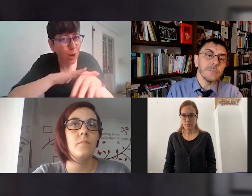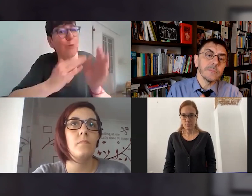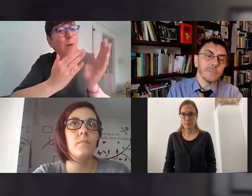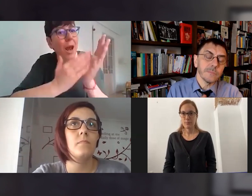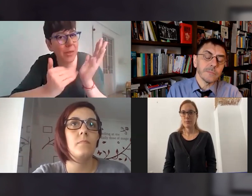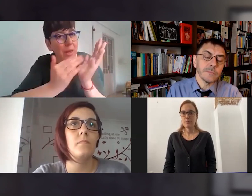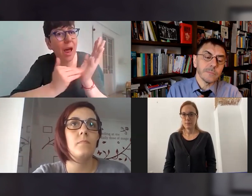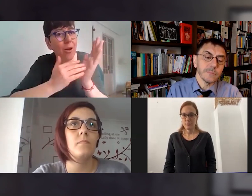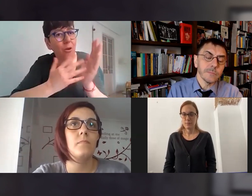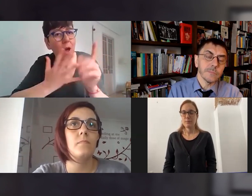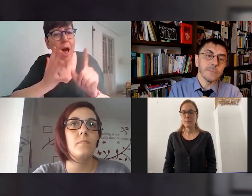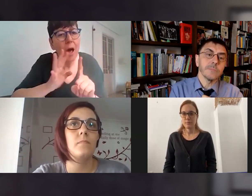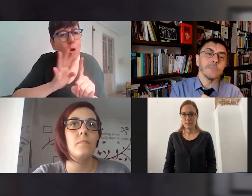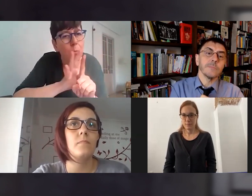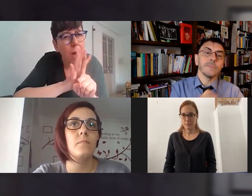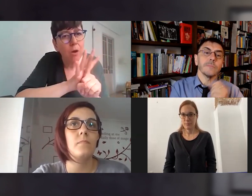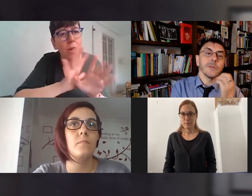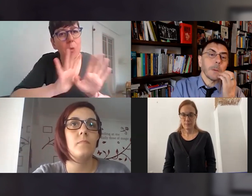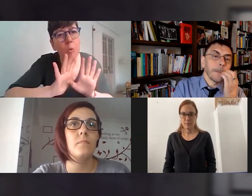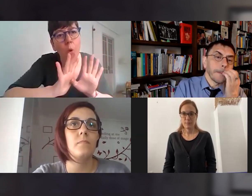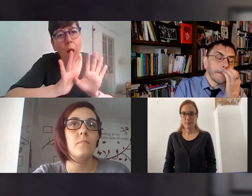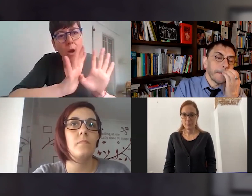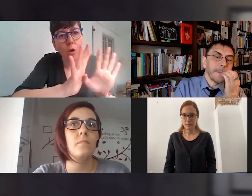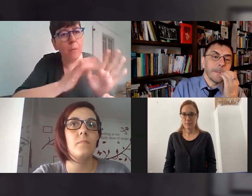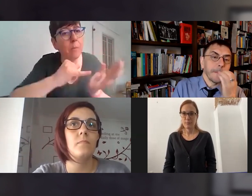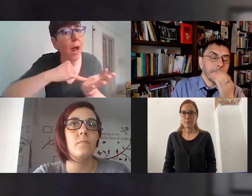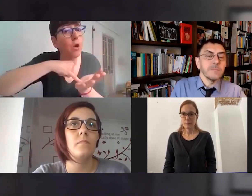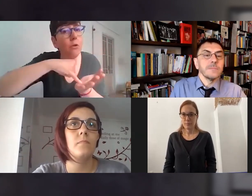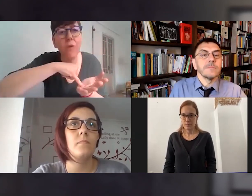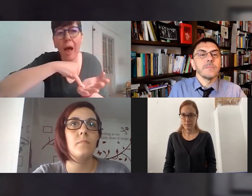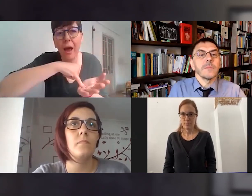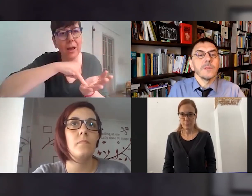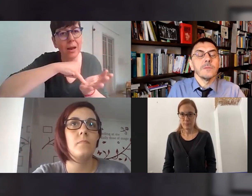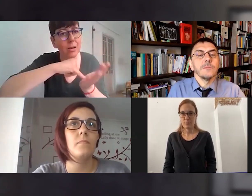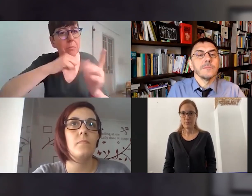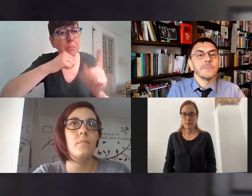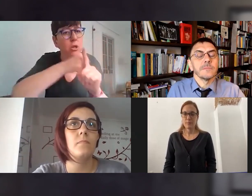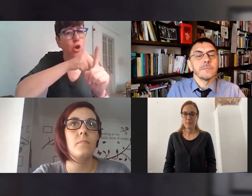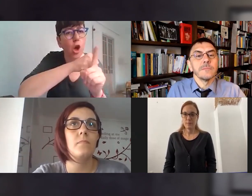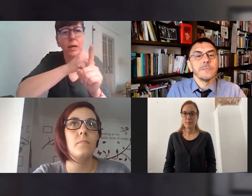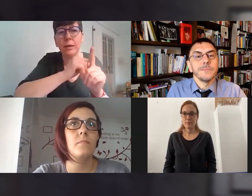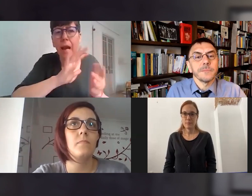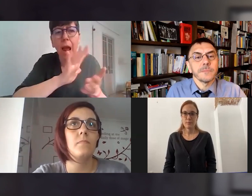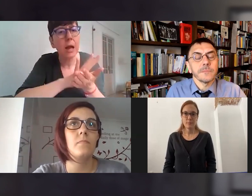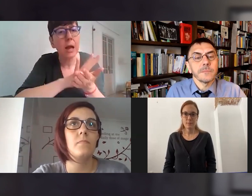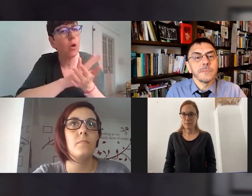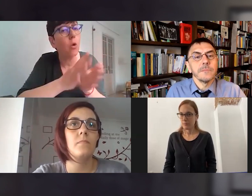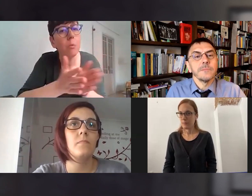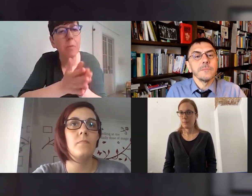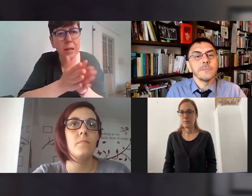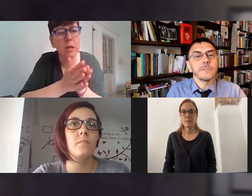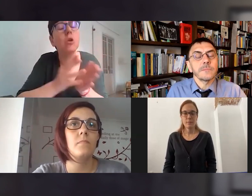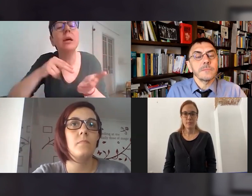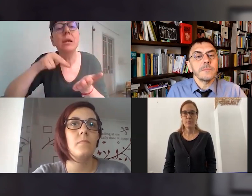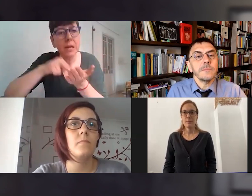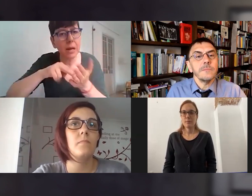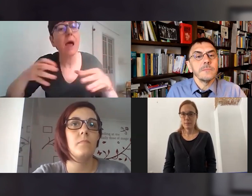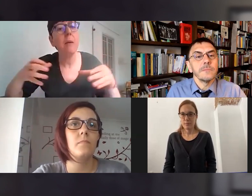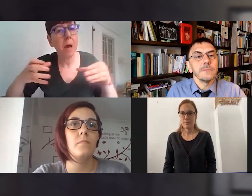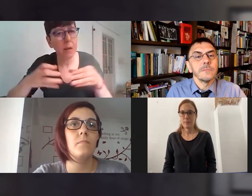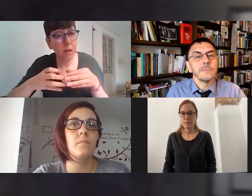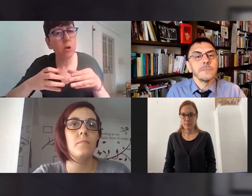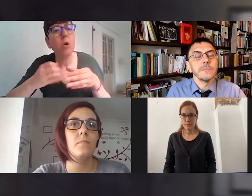cargos del gobierno valenciano, en mi caso, arropando para que no flaqueen, para que no se